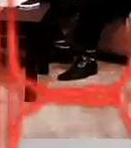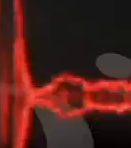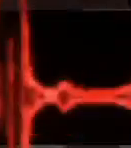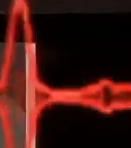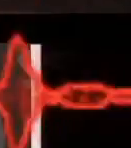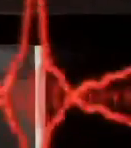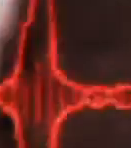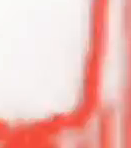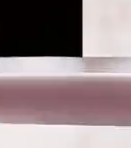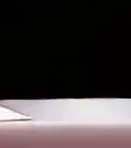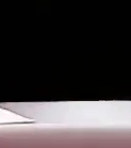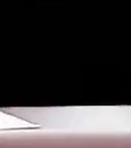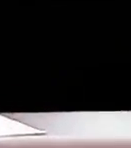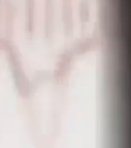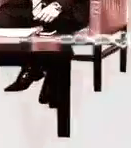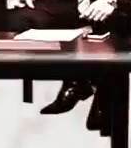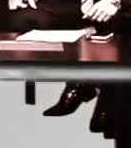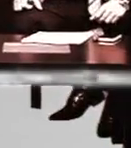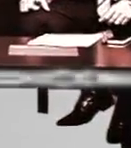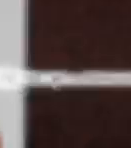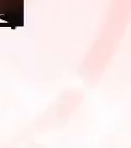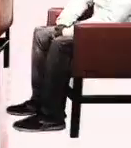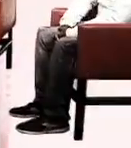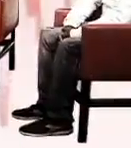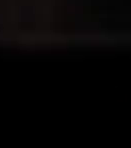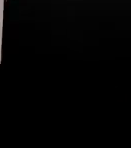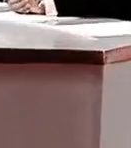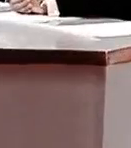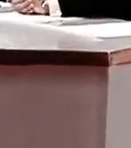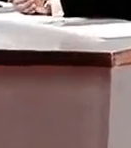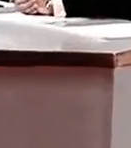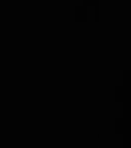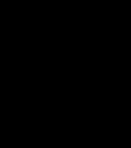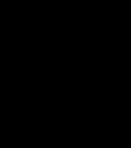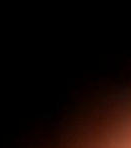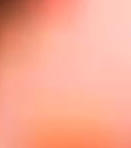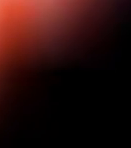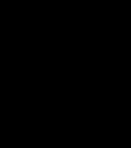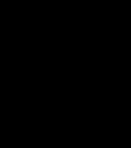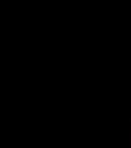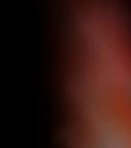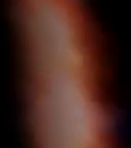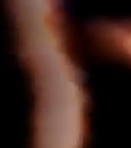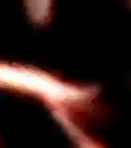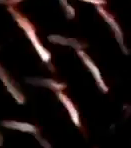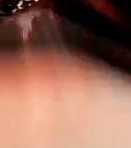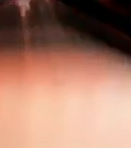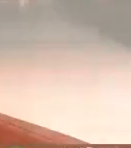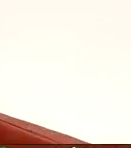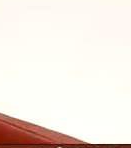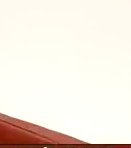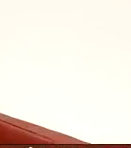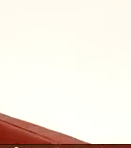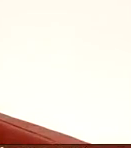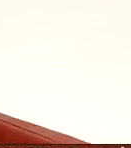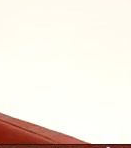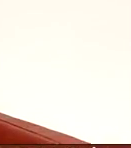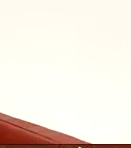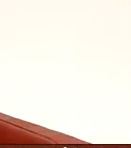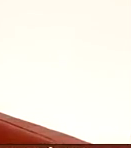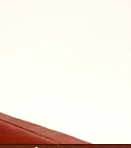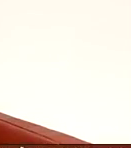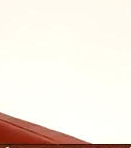Esta mañana nos da mucho gusto que esté aquí en el estudio de México al Día. Esta mañana damos la bienvenida al estudio de México al Día.